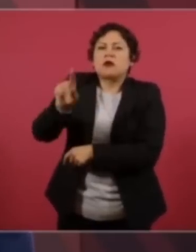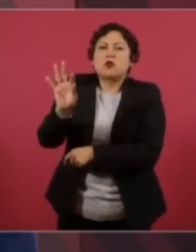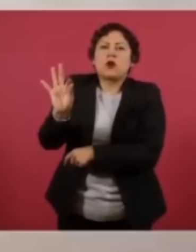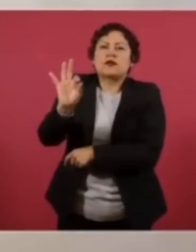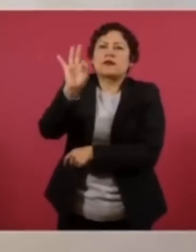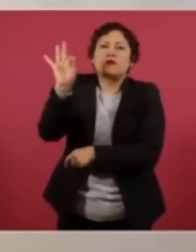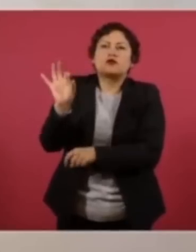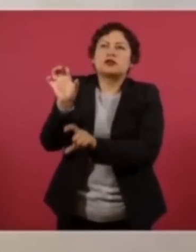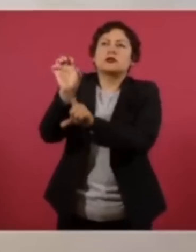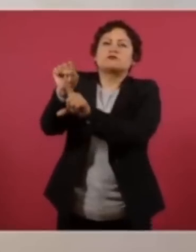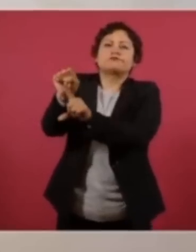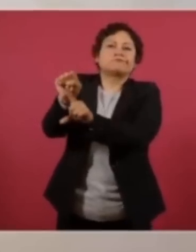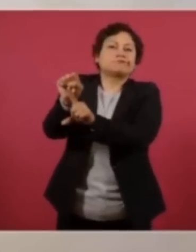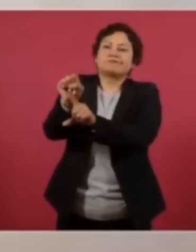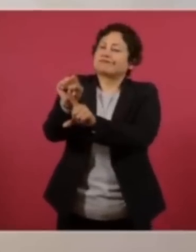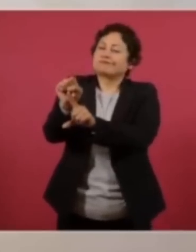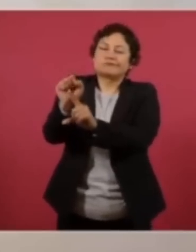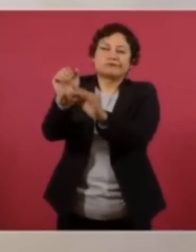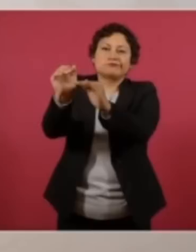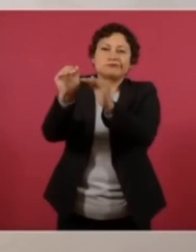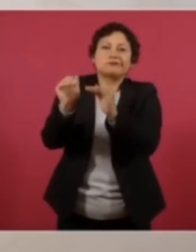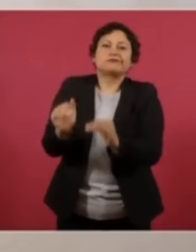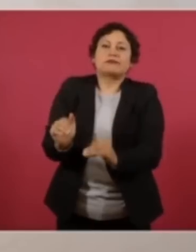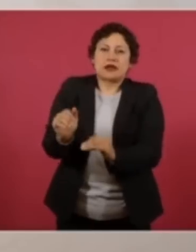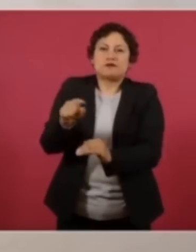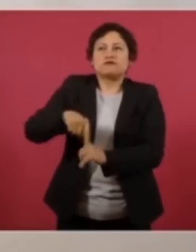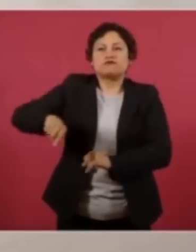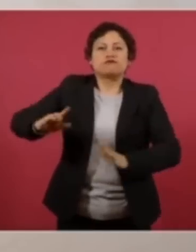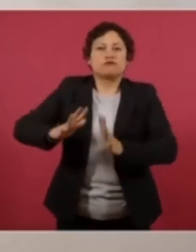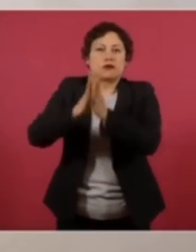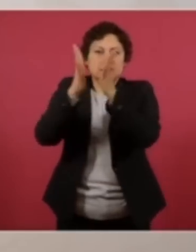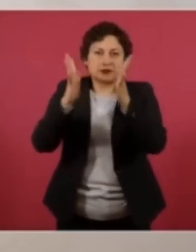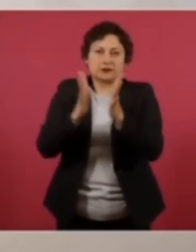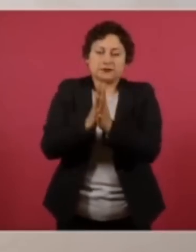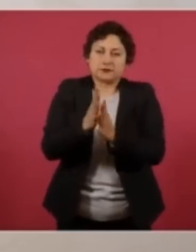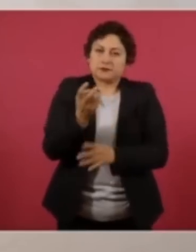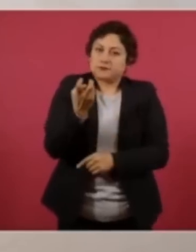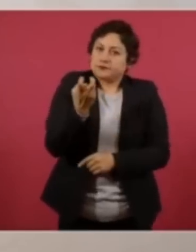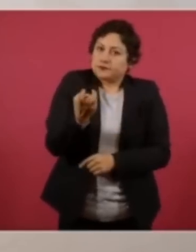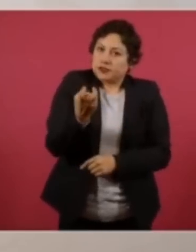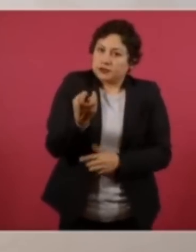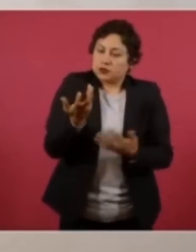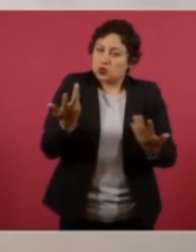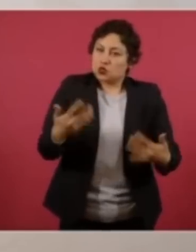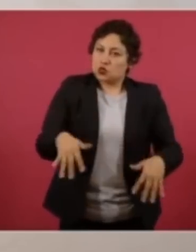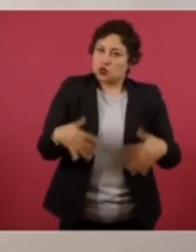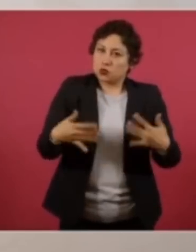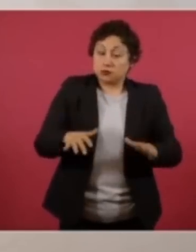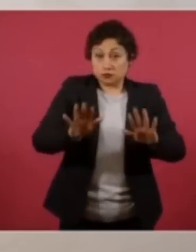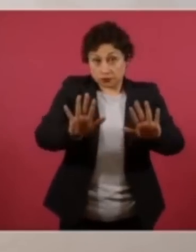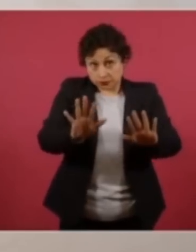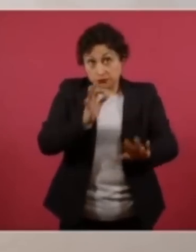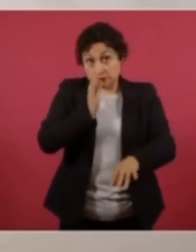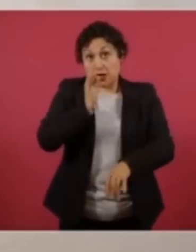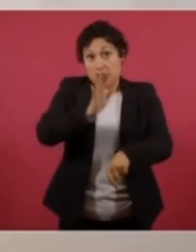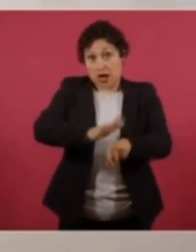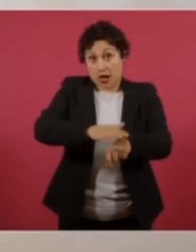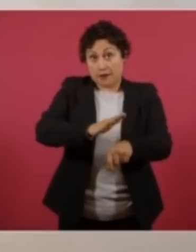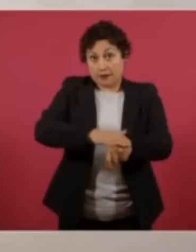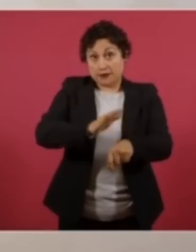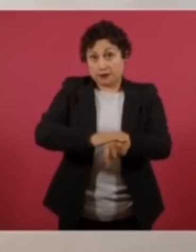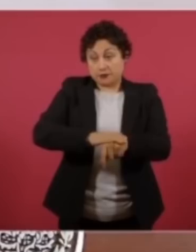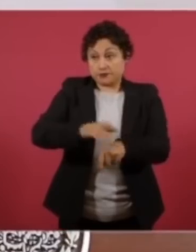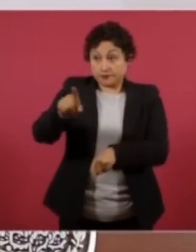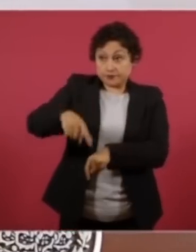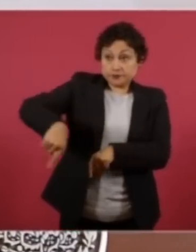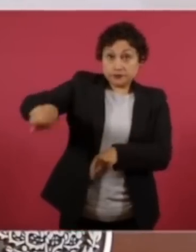40%. Sí es importante decir que la mayoría de los que participaron pidió